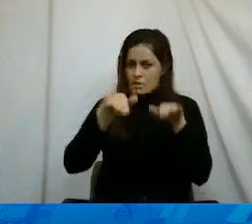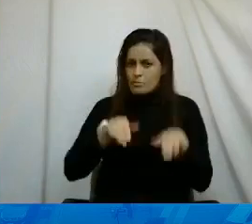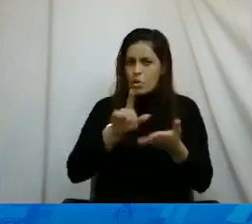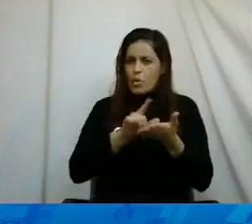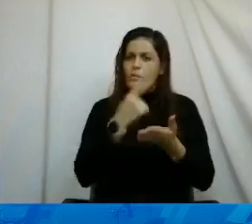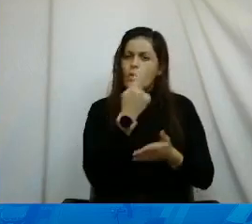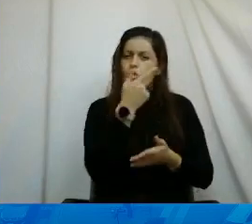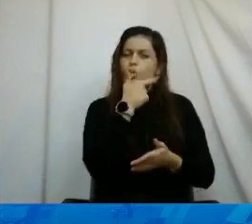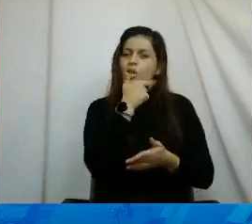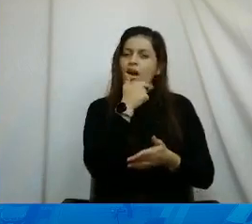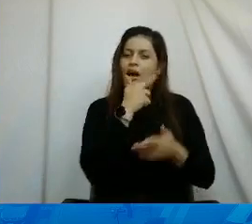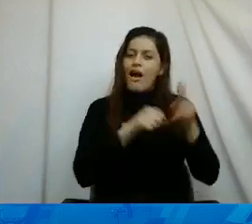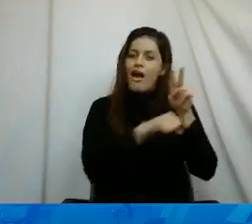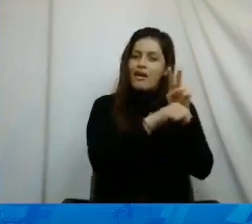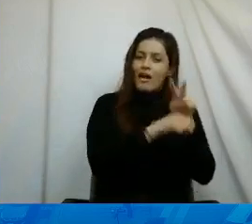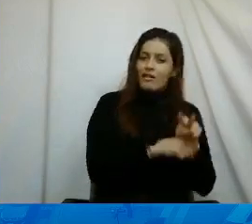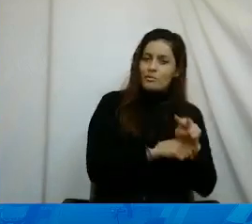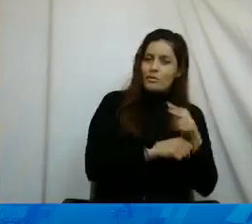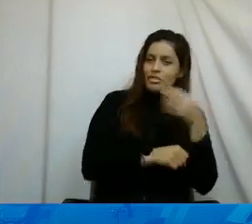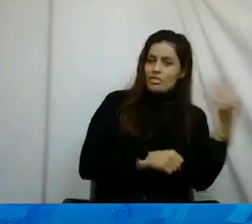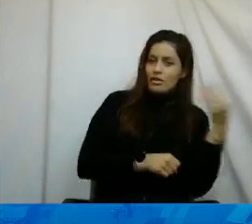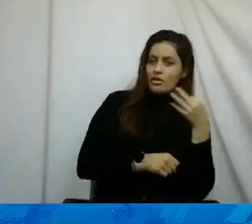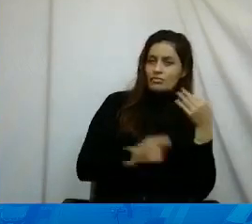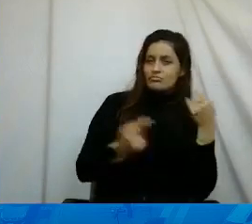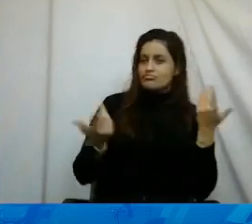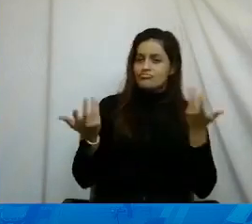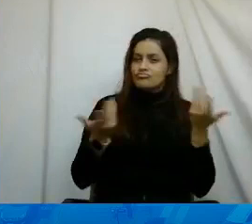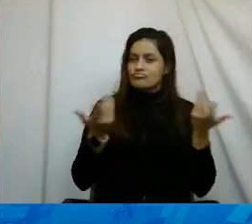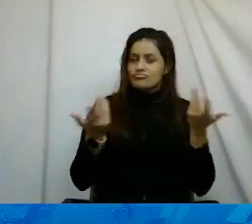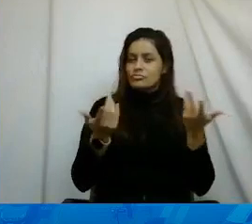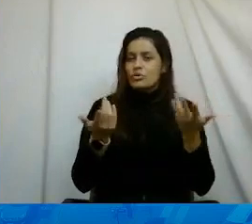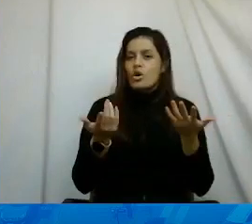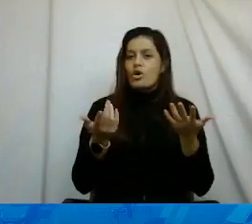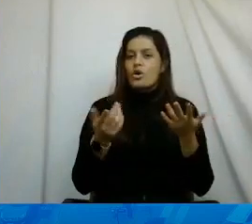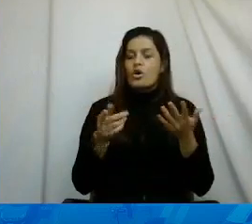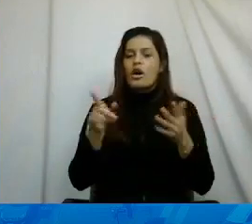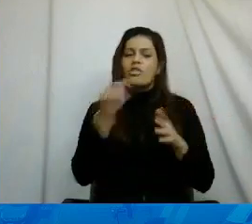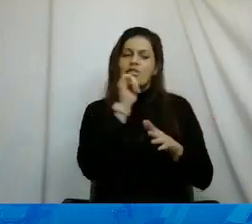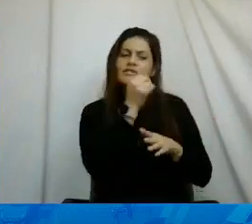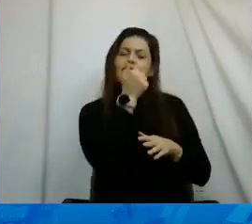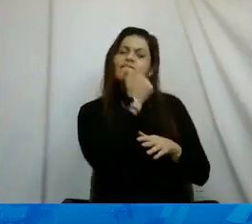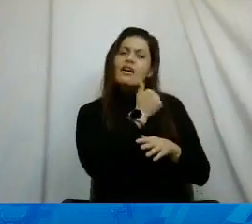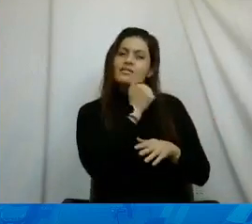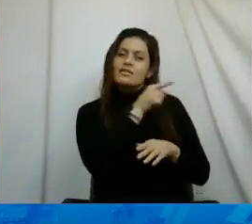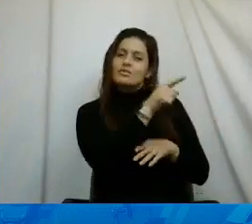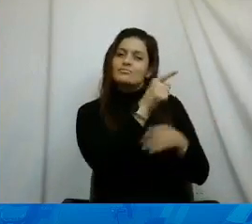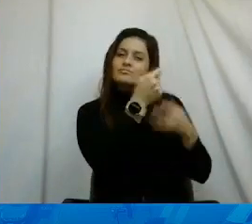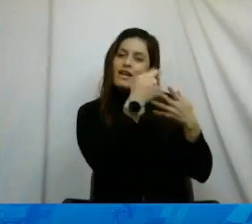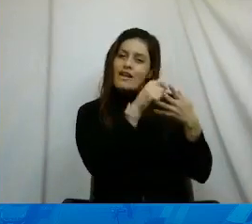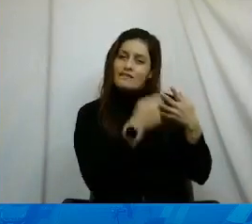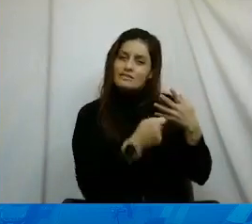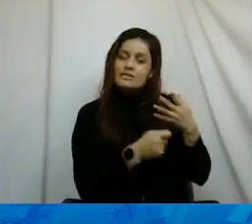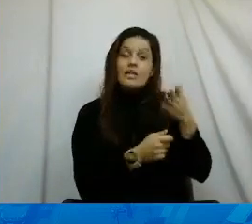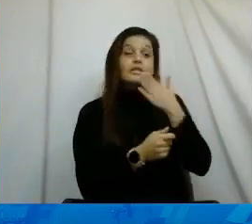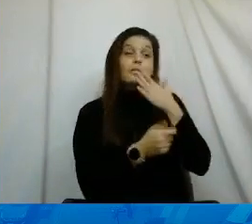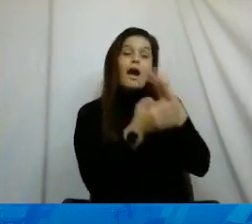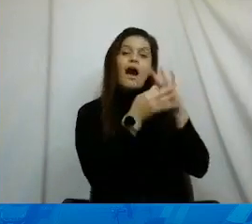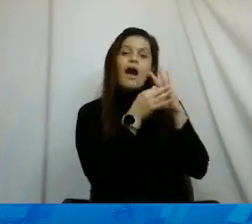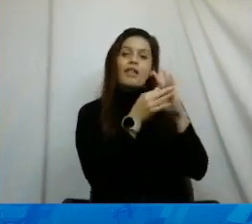mismo tramo. Pero bueno, ese es un tema que a lo mejor revisarlo. Y lo otro, que agradecerle también a Karen la gestión que se